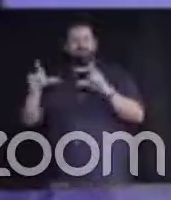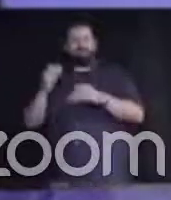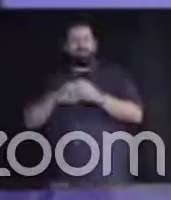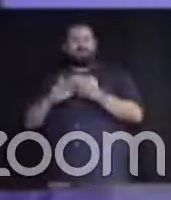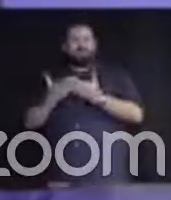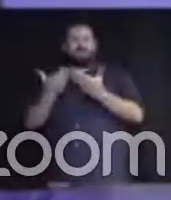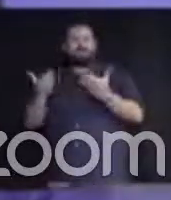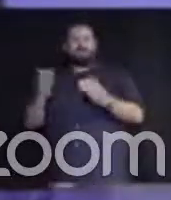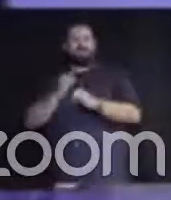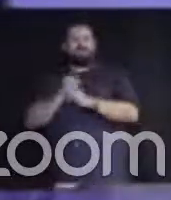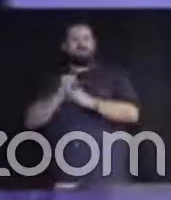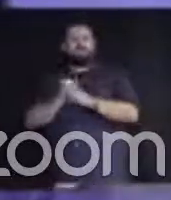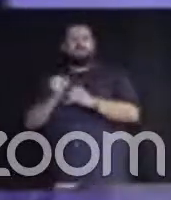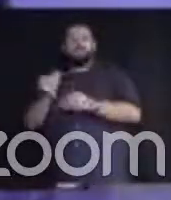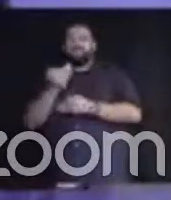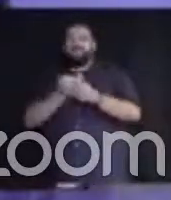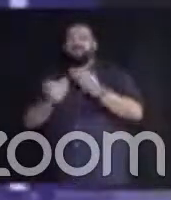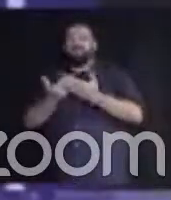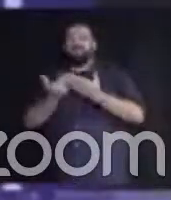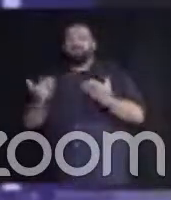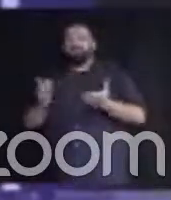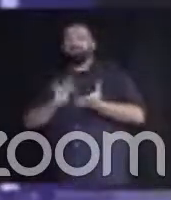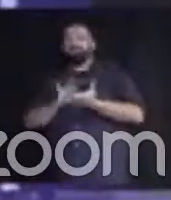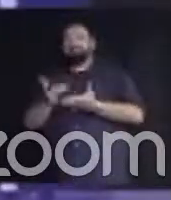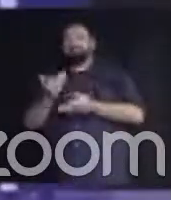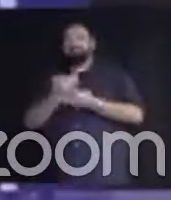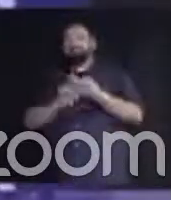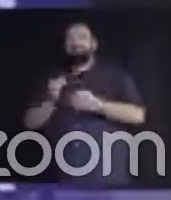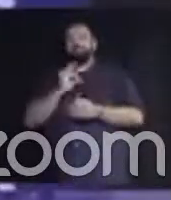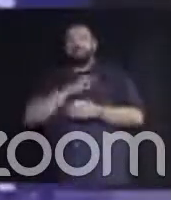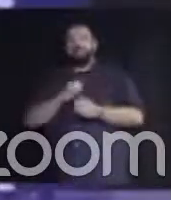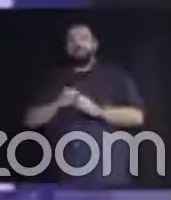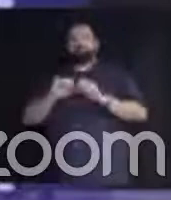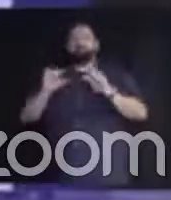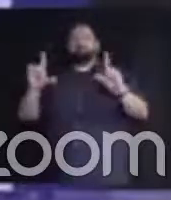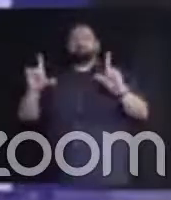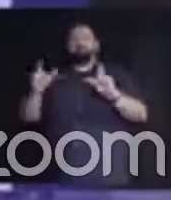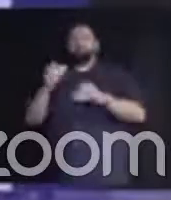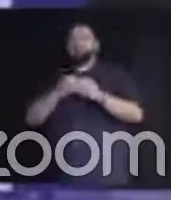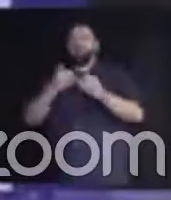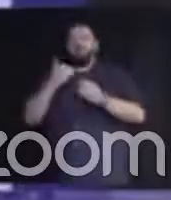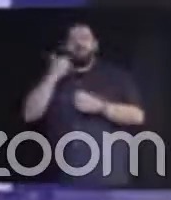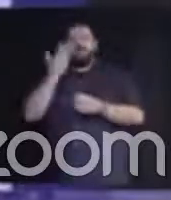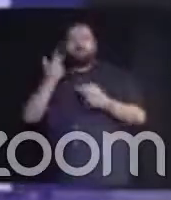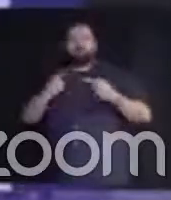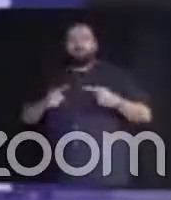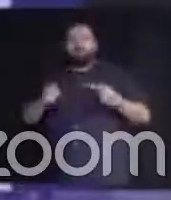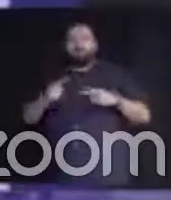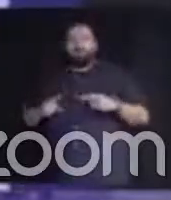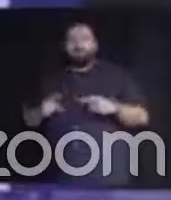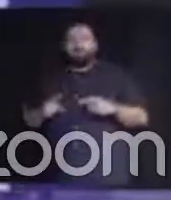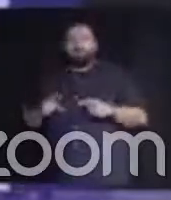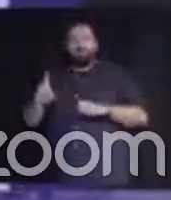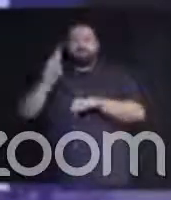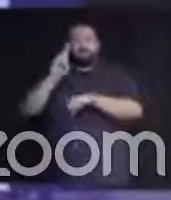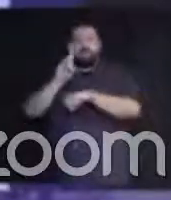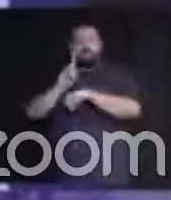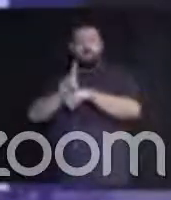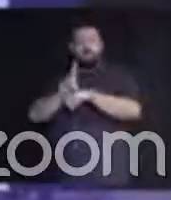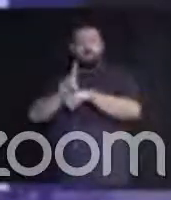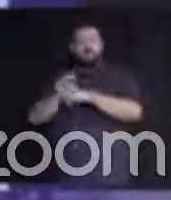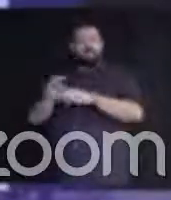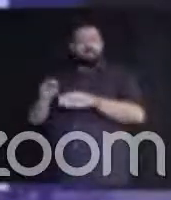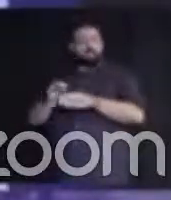ahora con el internet pues no hace falta transmitirlo en la televisión. Podemos mandarle la transmisión a cualquier persona. Entonces, día